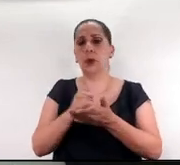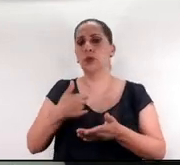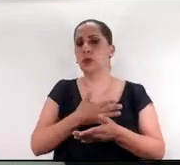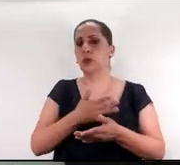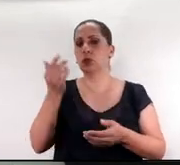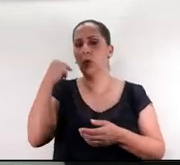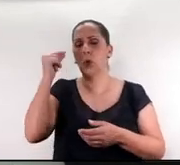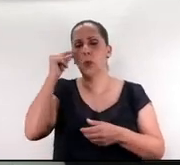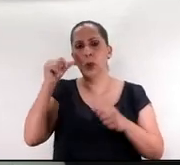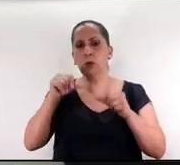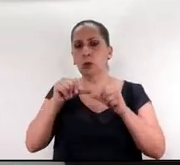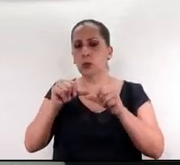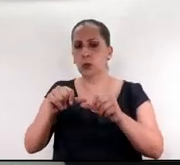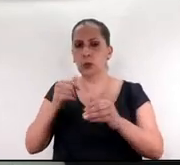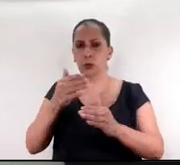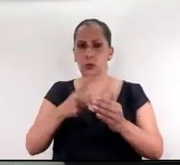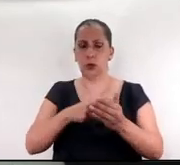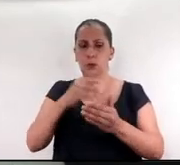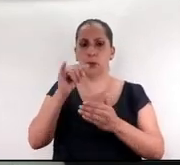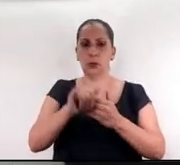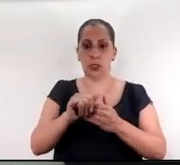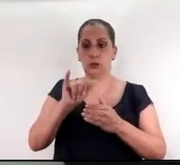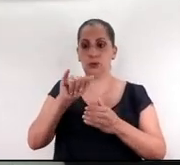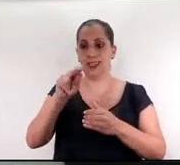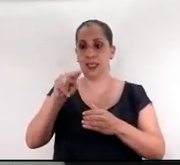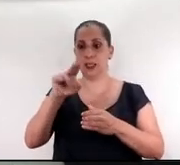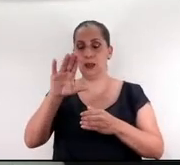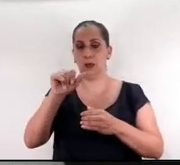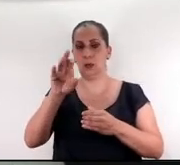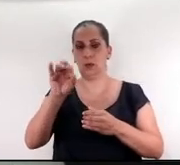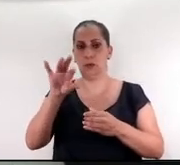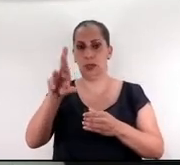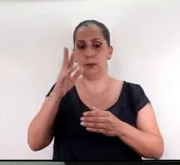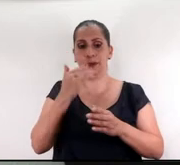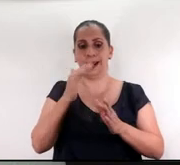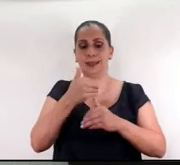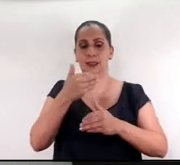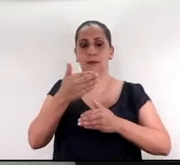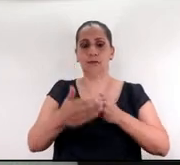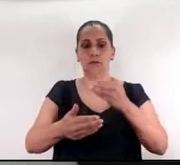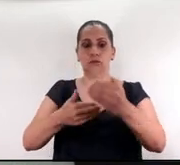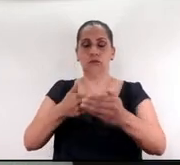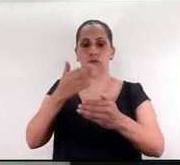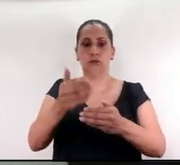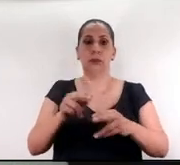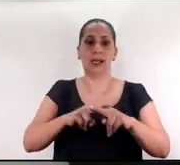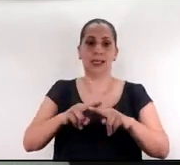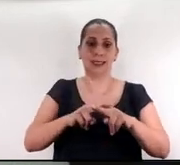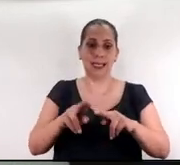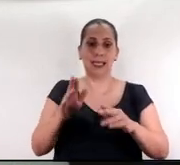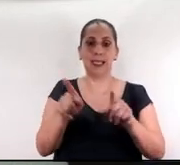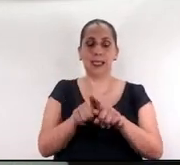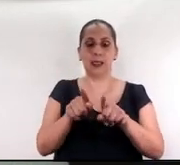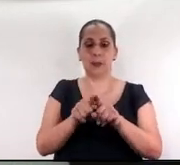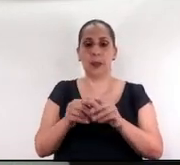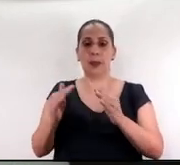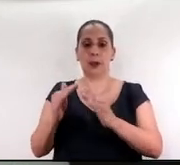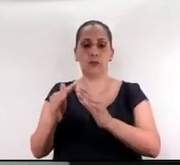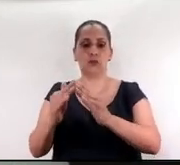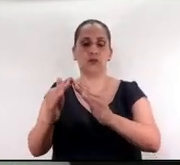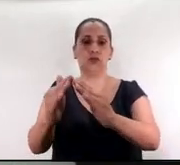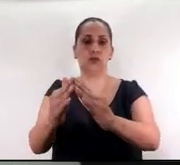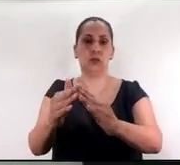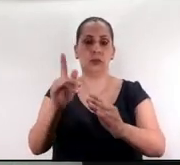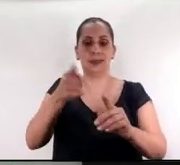continuará los proyectos pendientes por el INCOFER para construir por fases el tren eléctrico y agregar corredores urbanos e interurbanos entre Punta